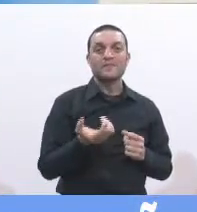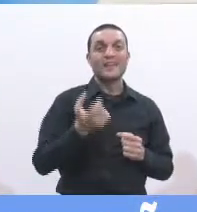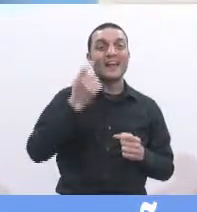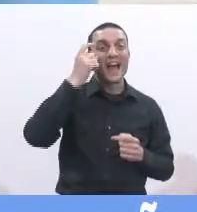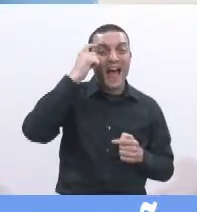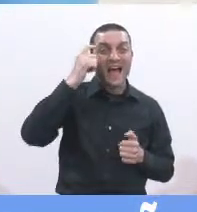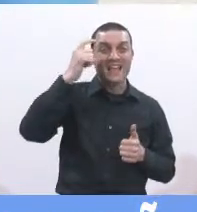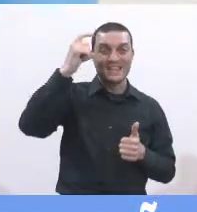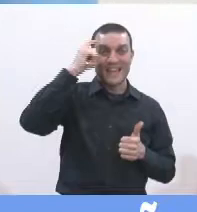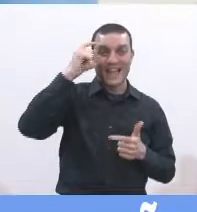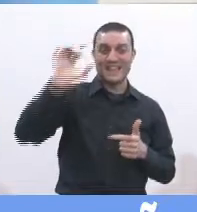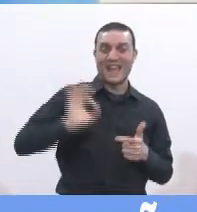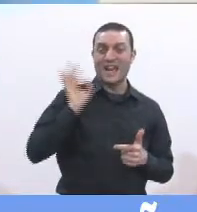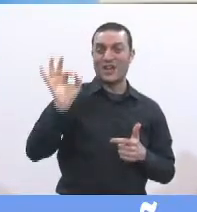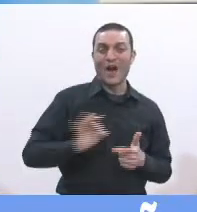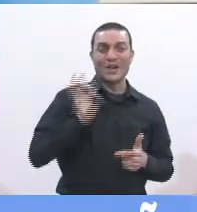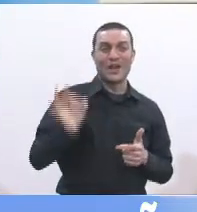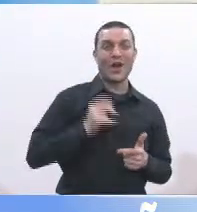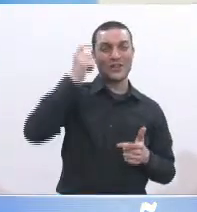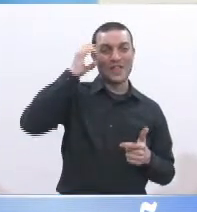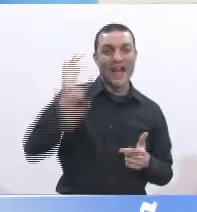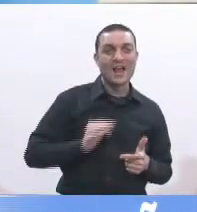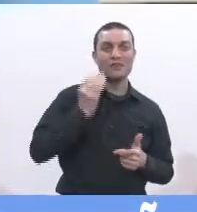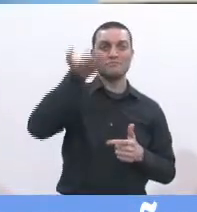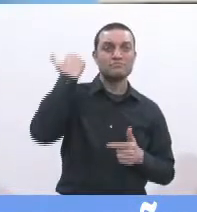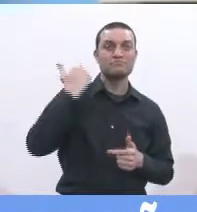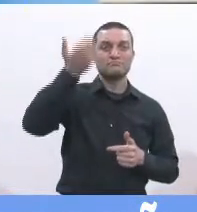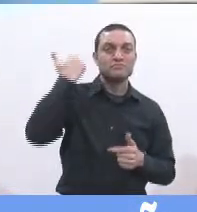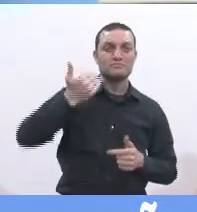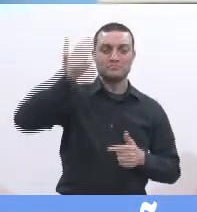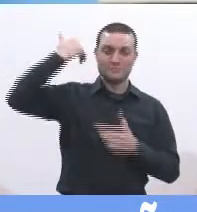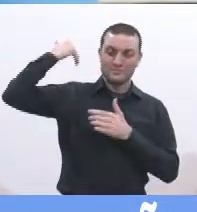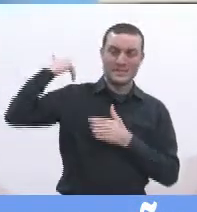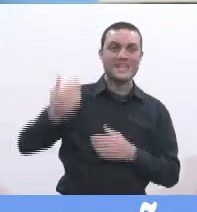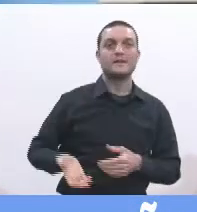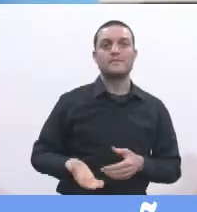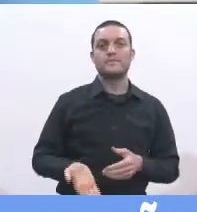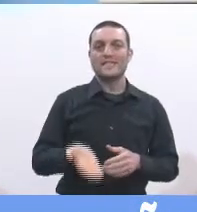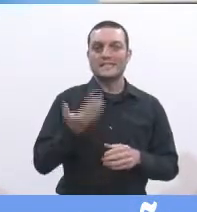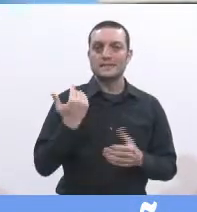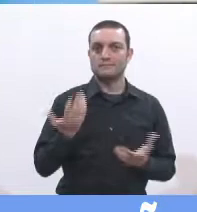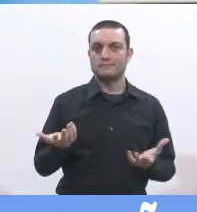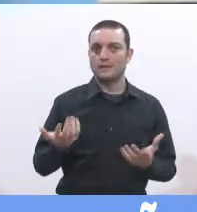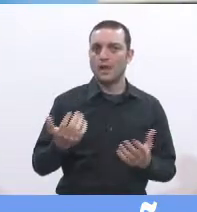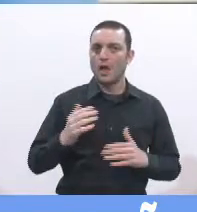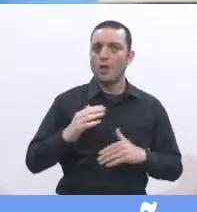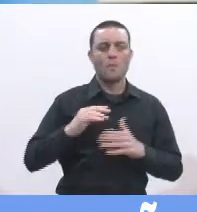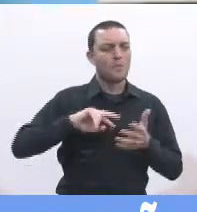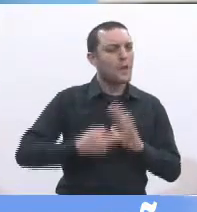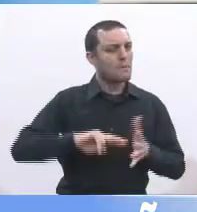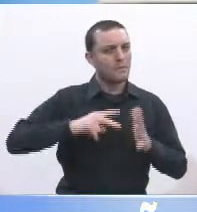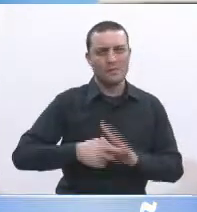vive. Fue la evidencia más clara de cómo el oficialismo cree que puede solucionar los problemas de la